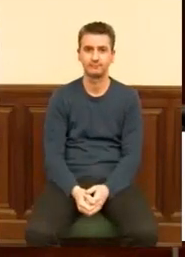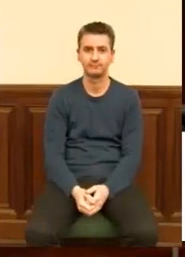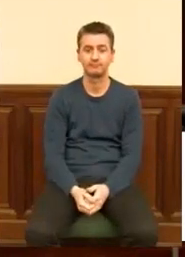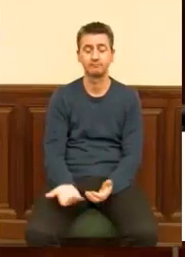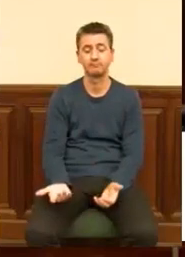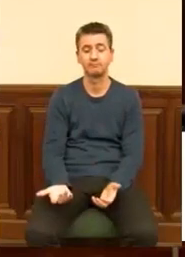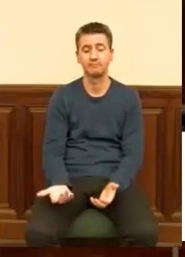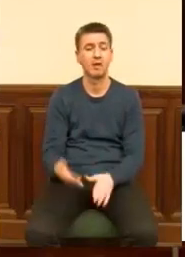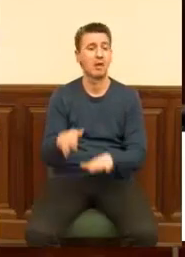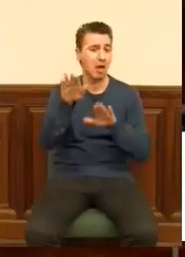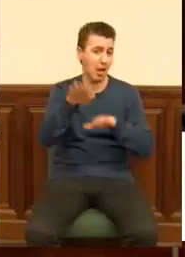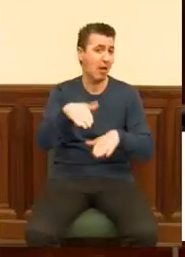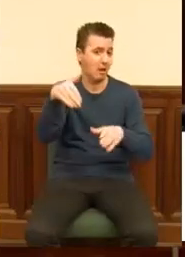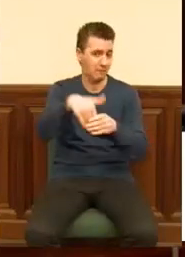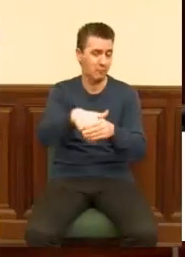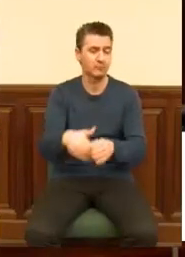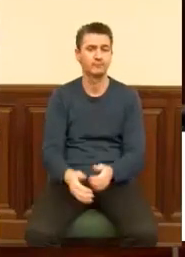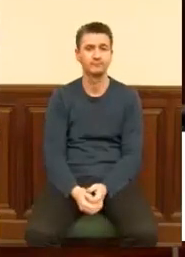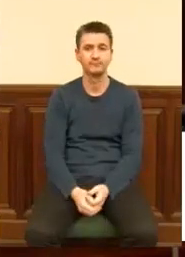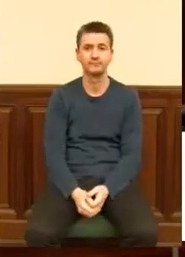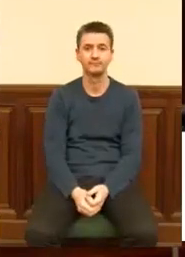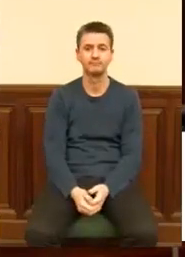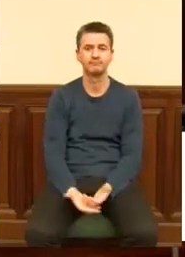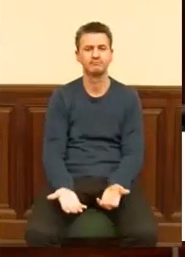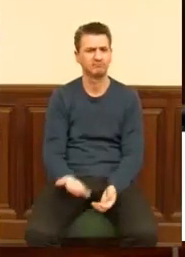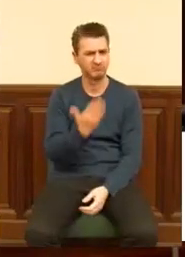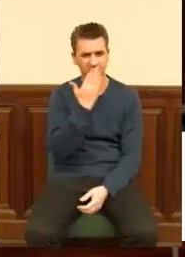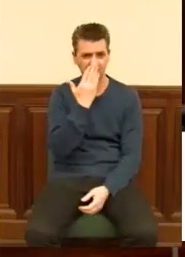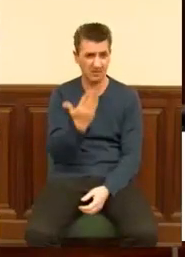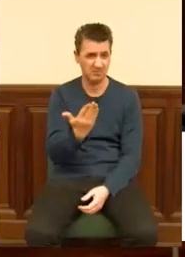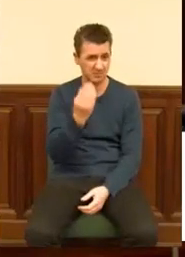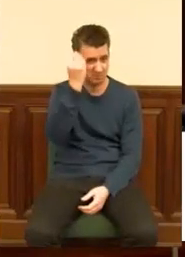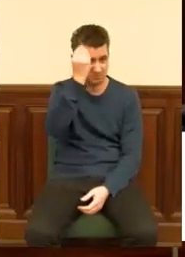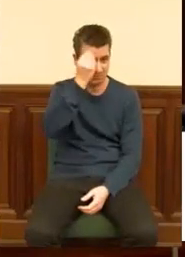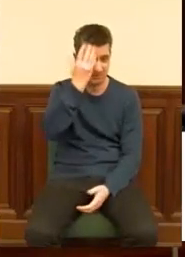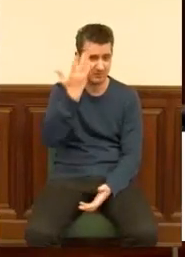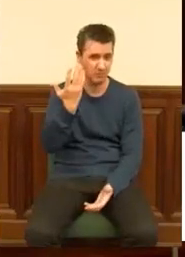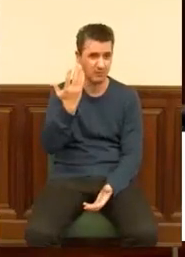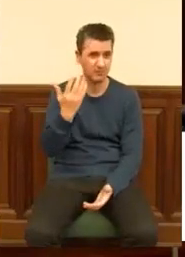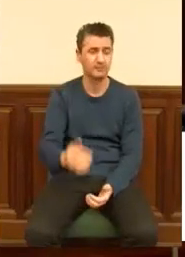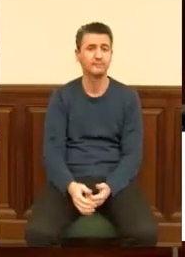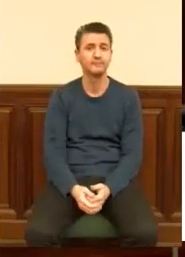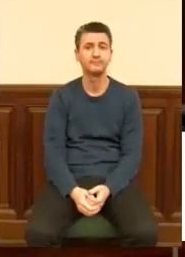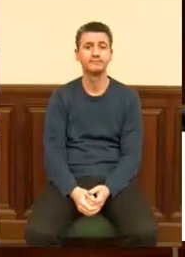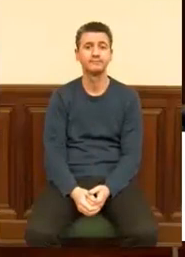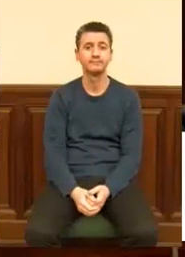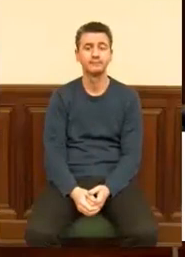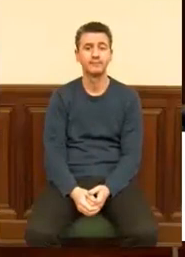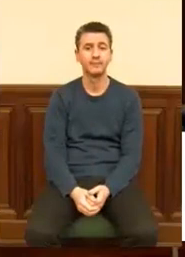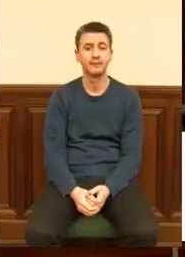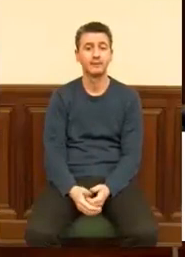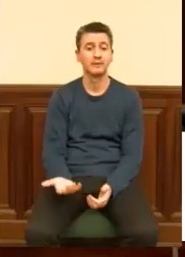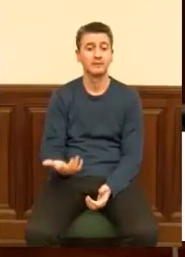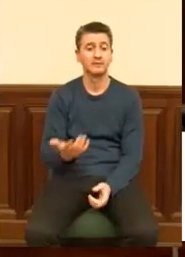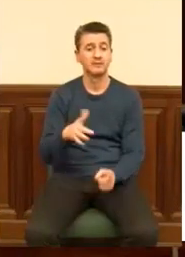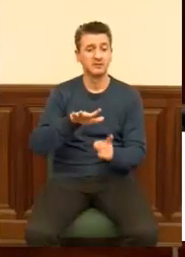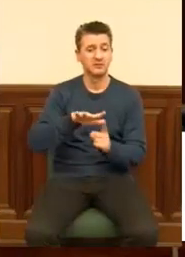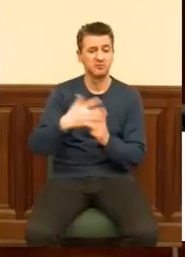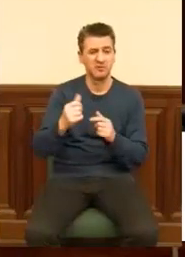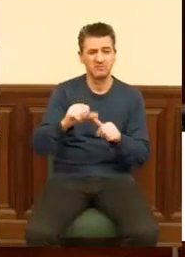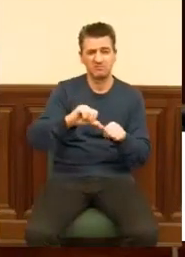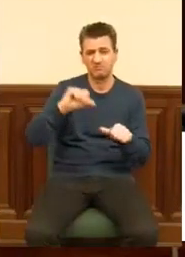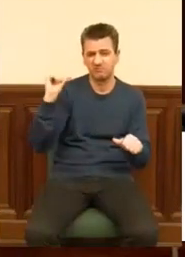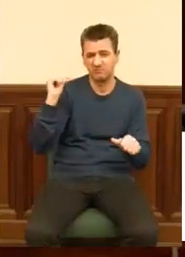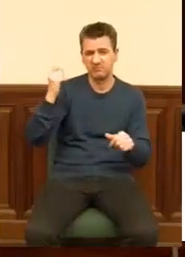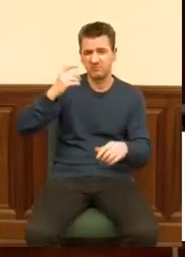pues la votaremos a favor. Pensamos, sinceramente, que lo mejor de toda esta, de todo lo que ha sucedido con la borrasca